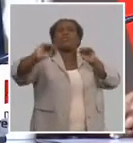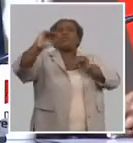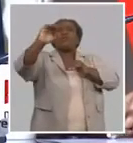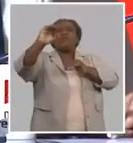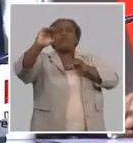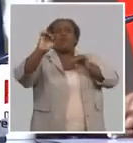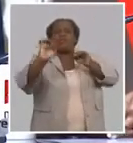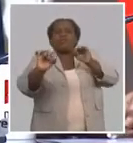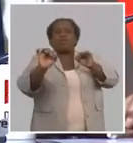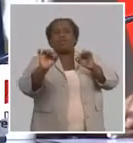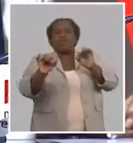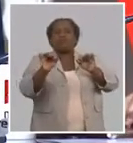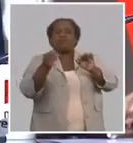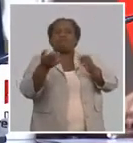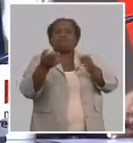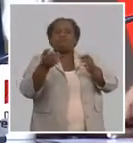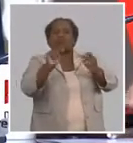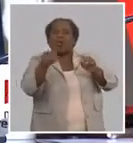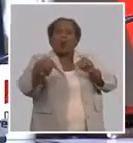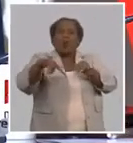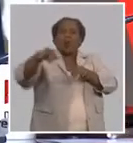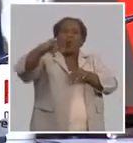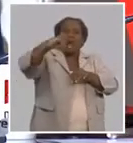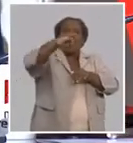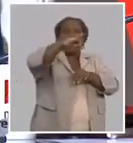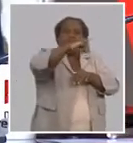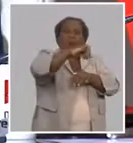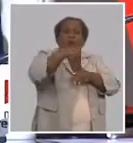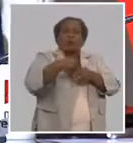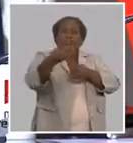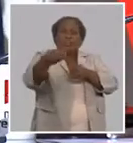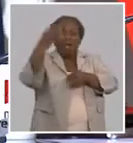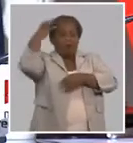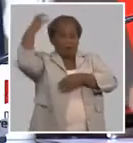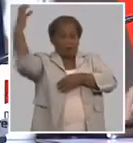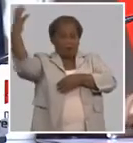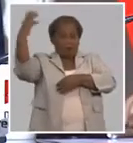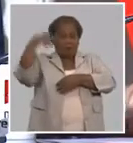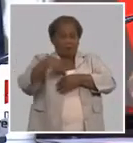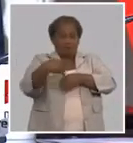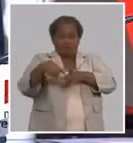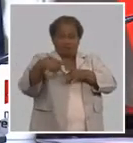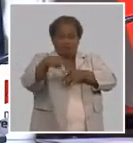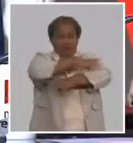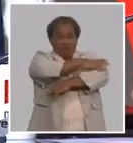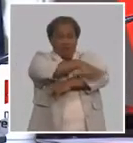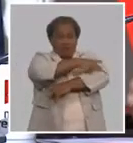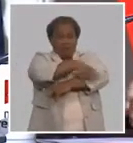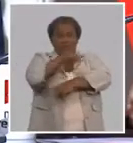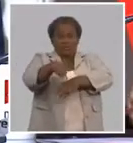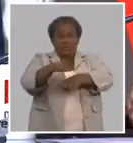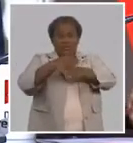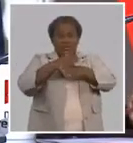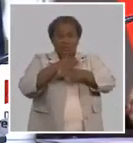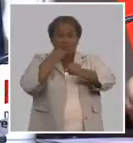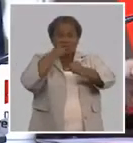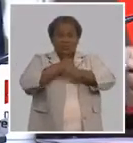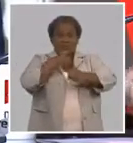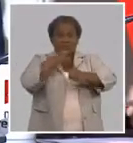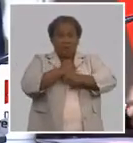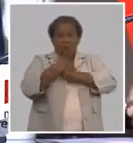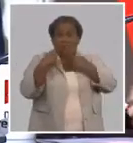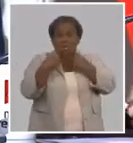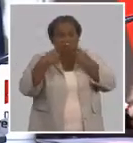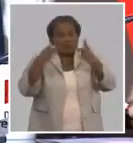de aseguramiento de aeronavegación que brindan los estados y eso es muestra del trabajo consagrado y